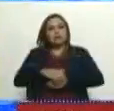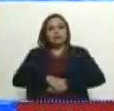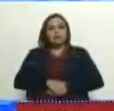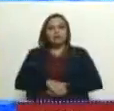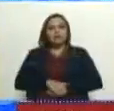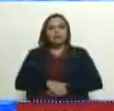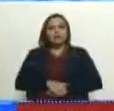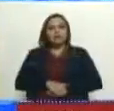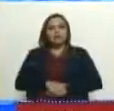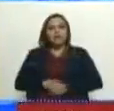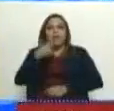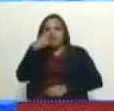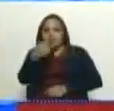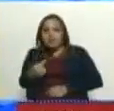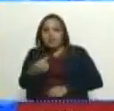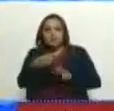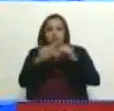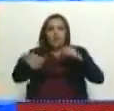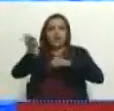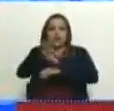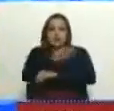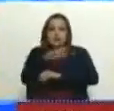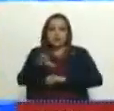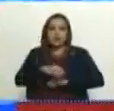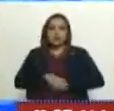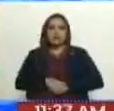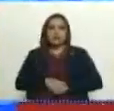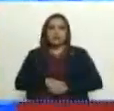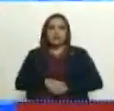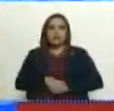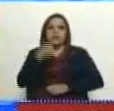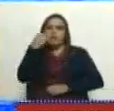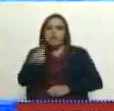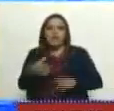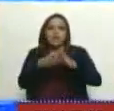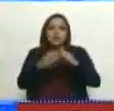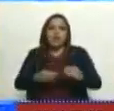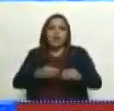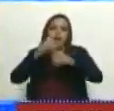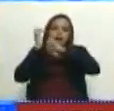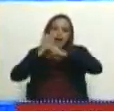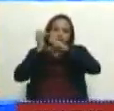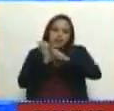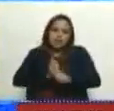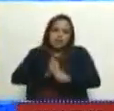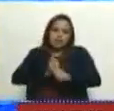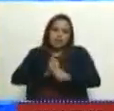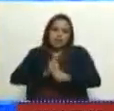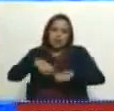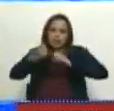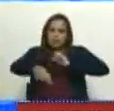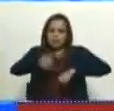Como lo dicen todas sus canciones, como lo dicen todas sus gaitas,